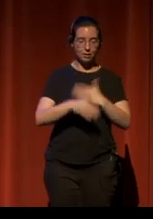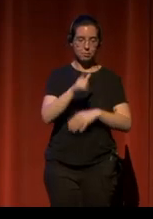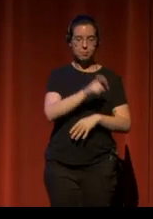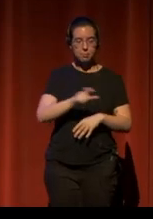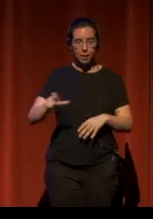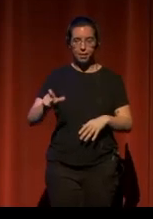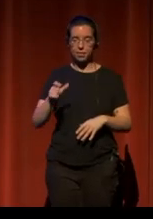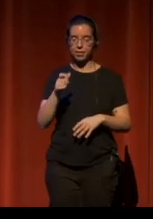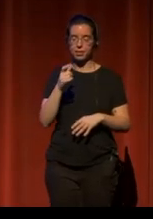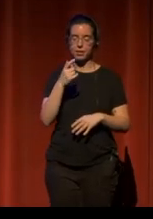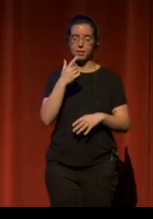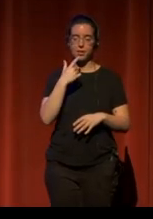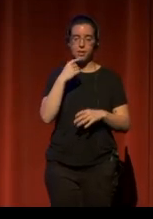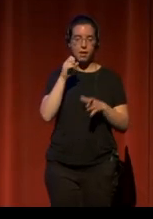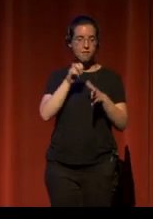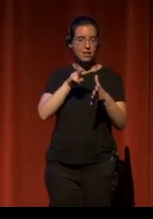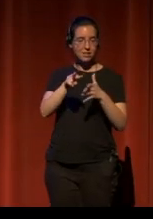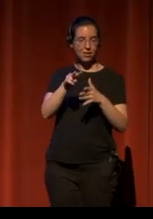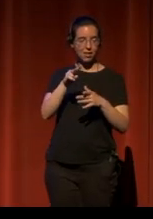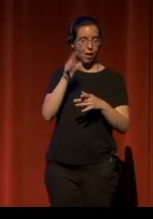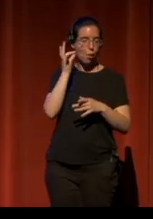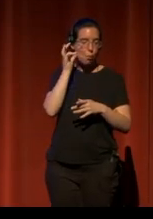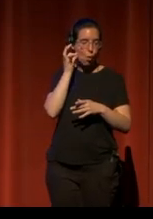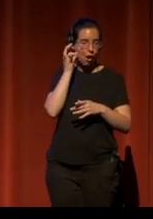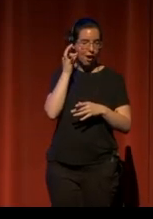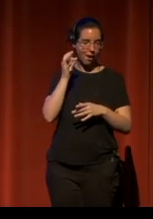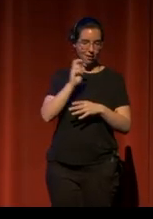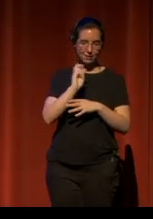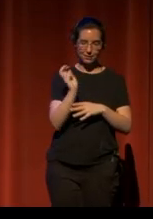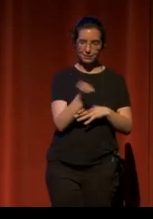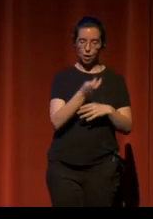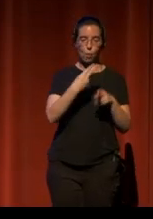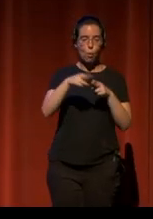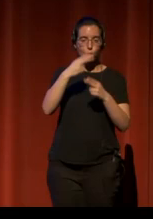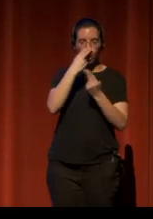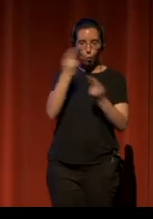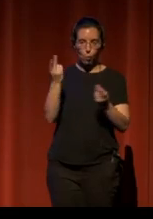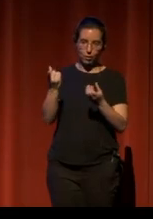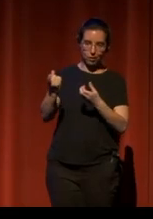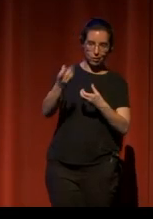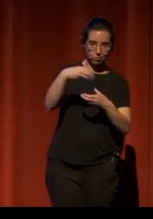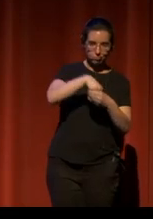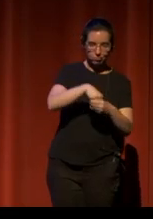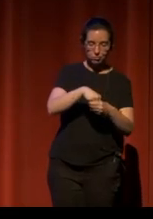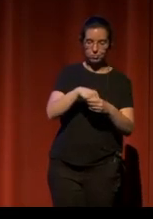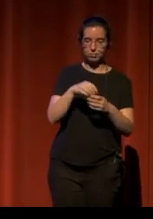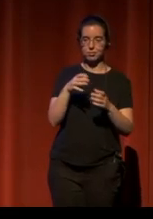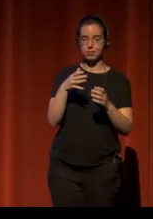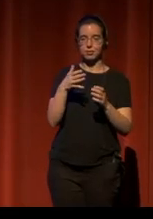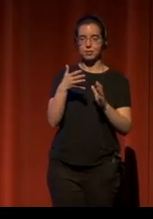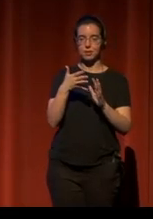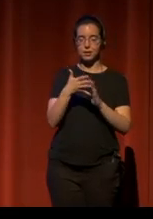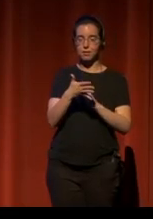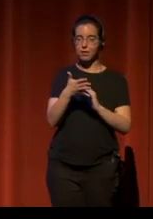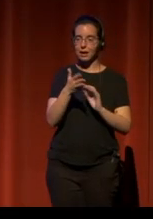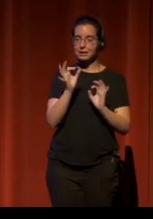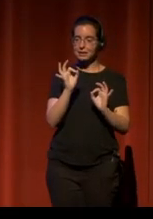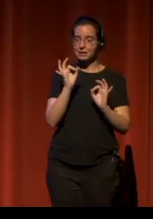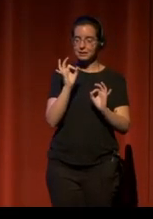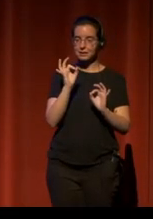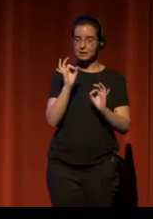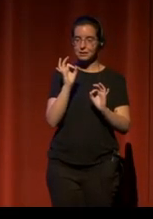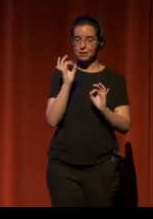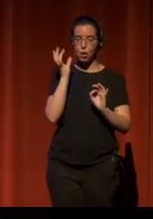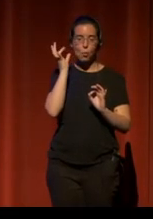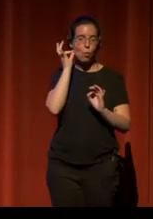visibilidad de las mujeres en las políticas públicas haciendo cosas tan bonitas como las editaton de mujeres aragonesas